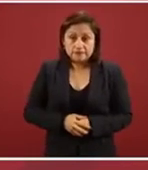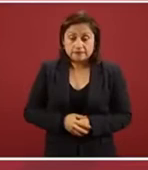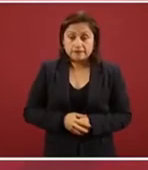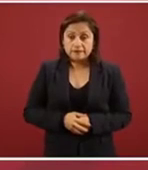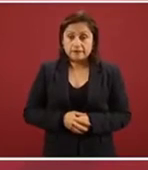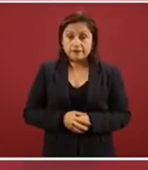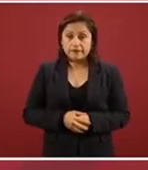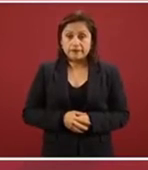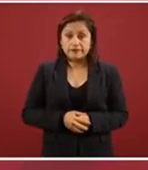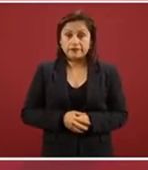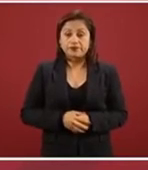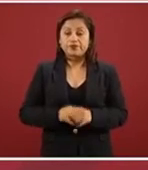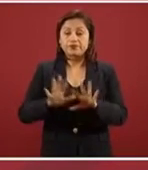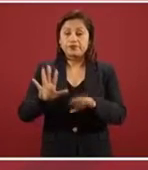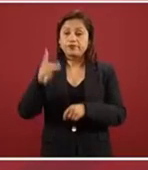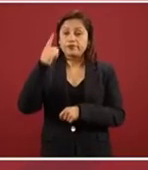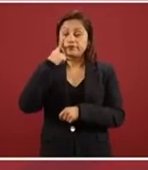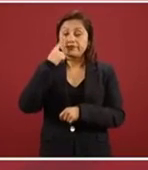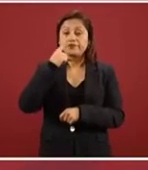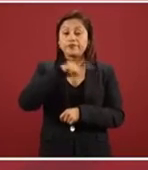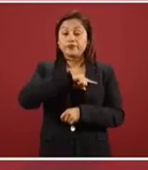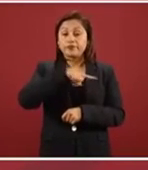no vamos a permitir